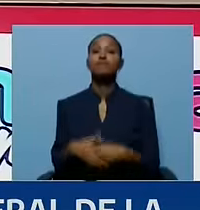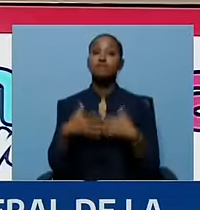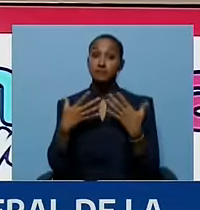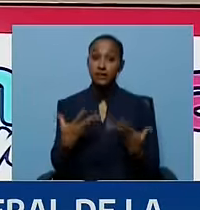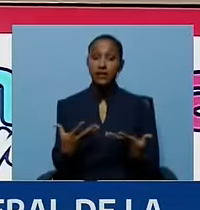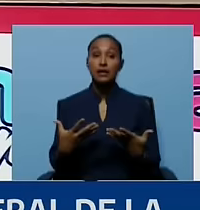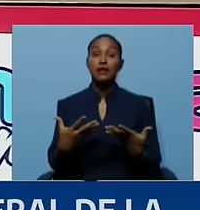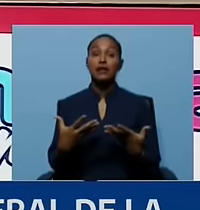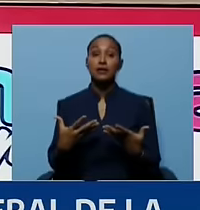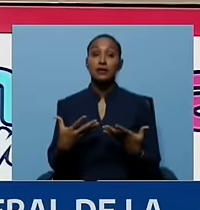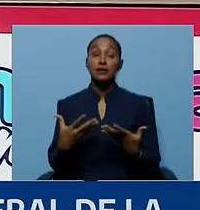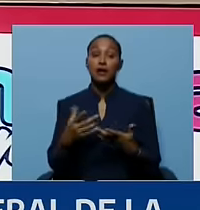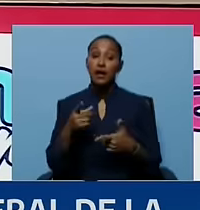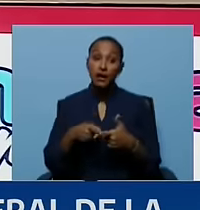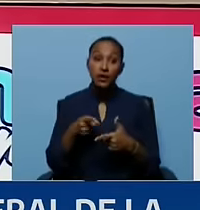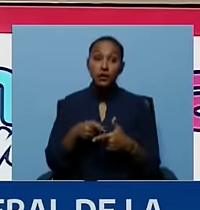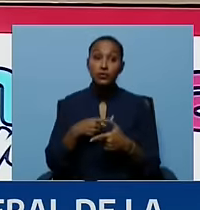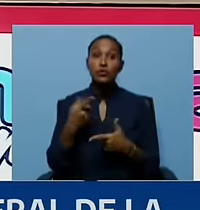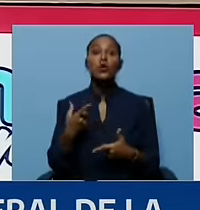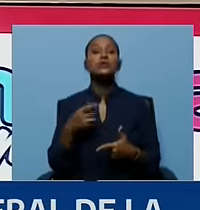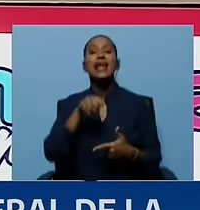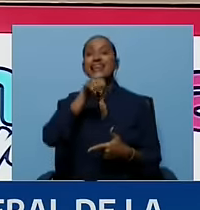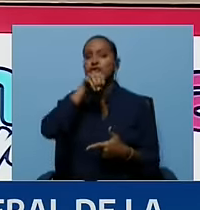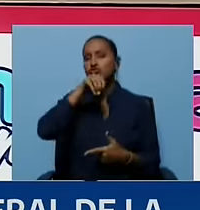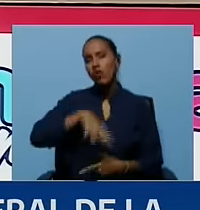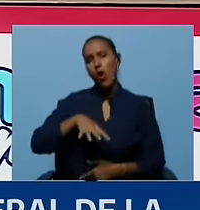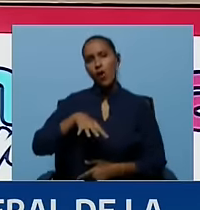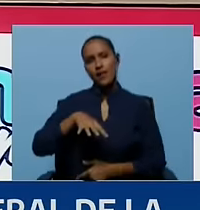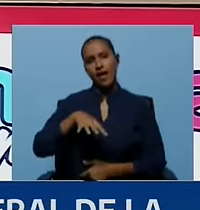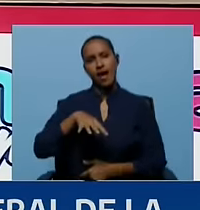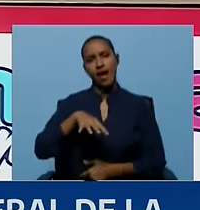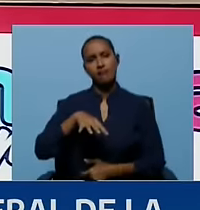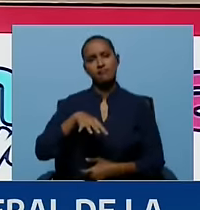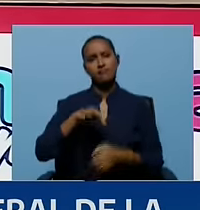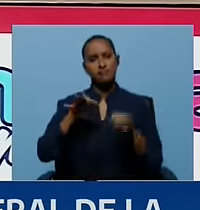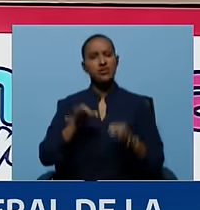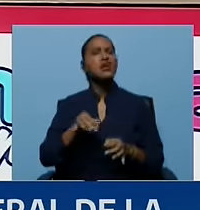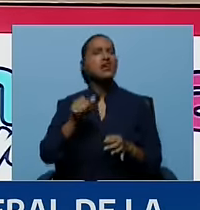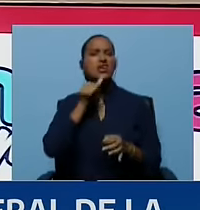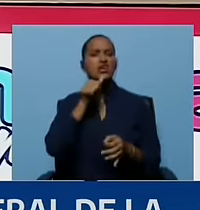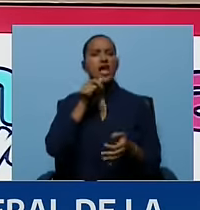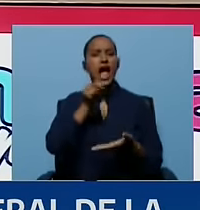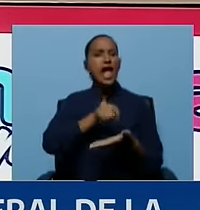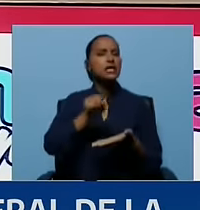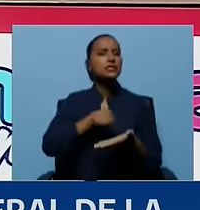tradicional, porque dicen que la historia la escriben